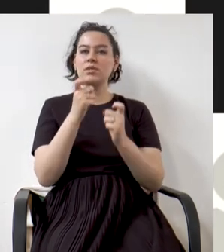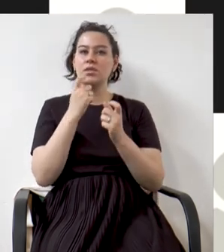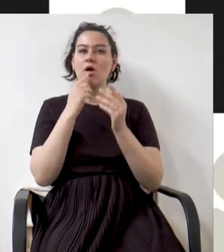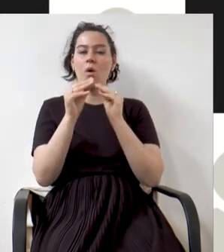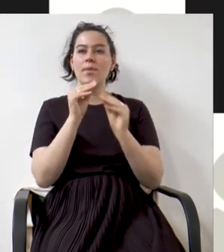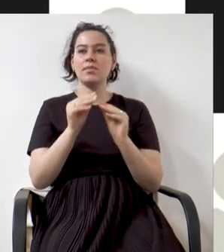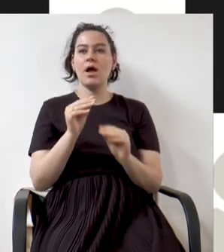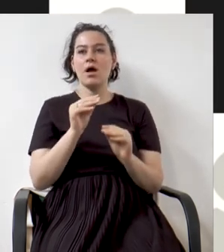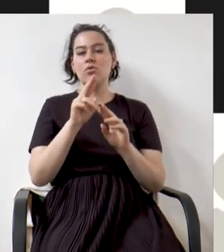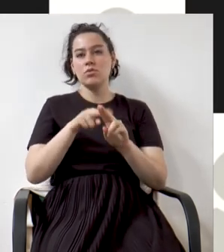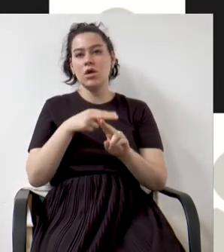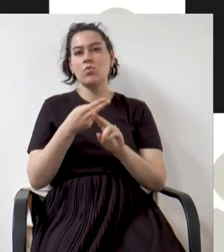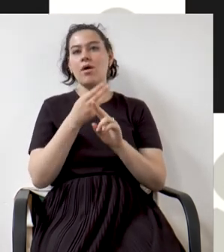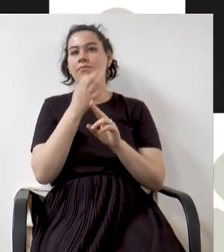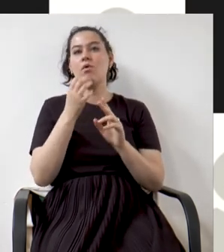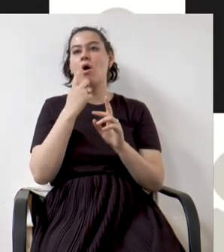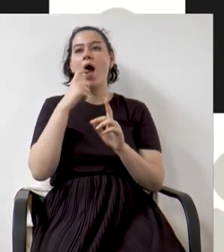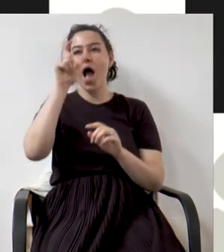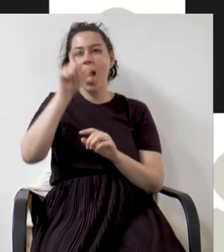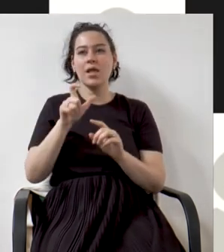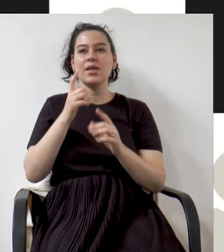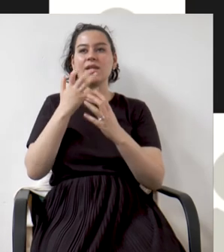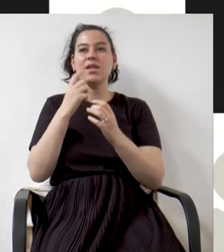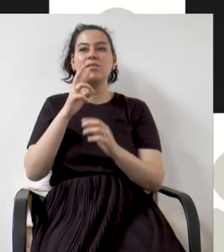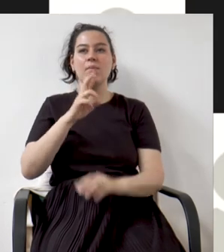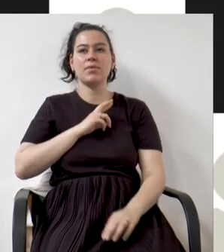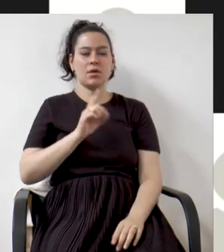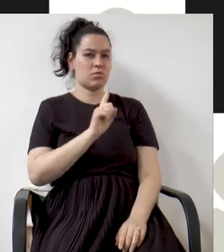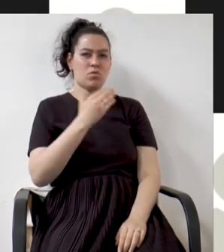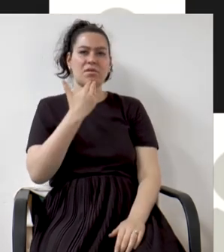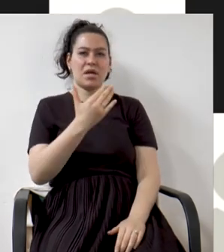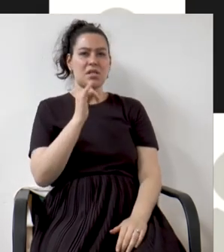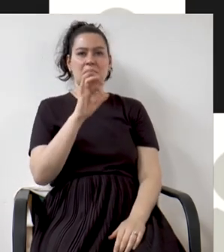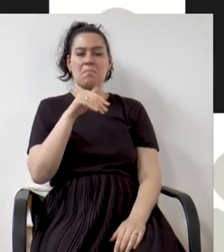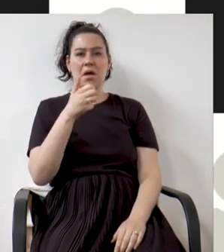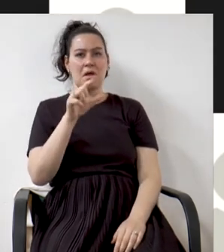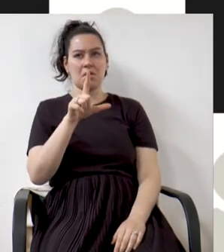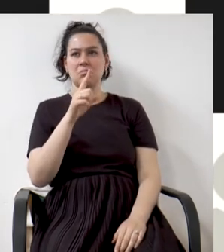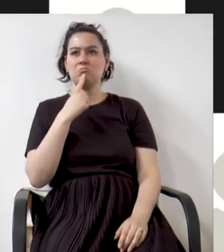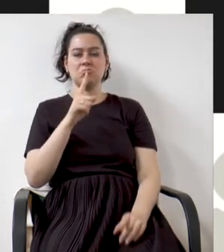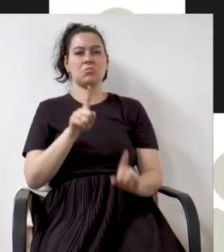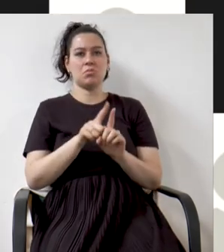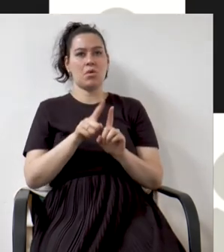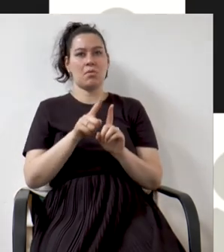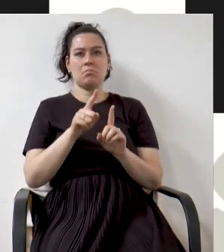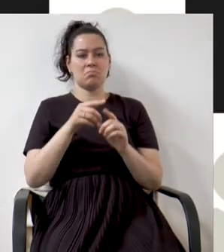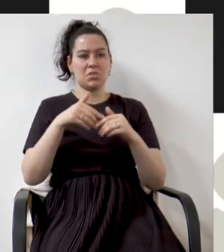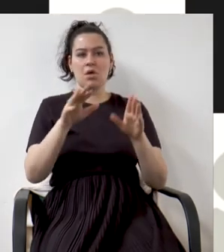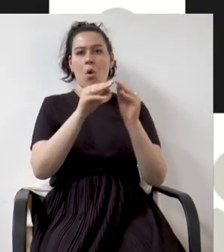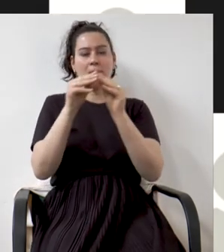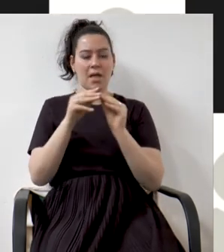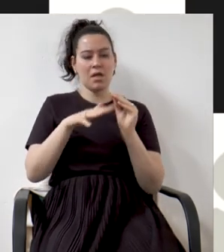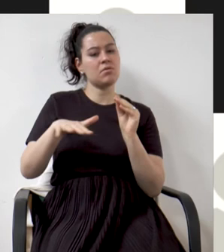o plantearla nuevamente o dirigirla a alguien en particular. No, gracias, Ismael. Yo en principio dejaría lugar al resto de los compañeros para